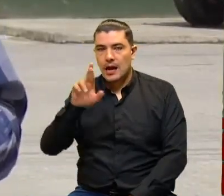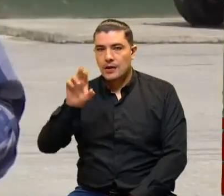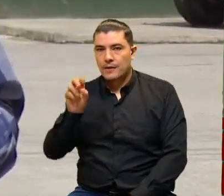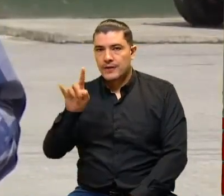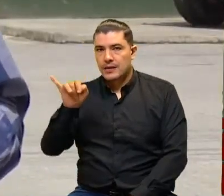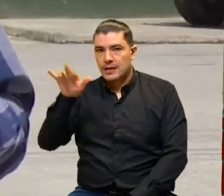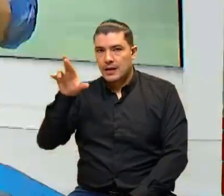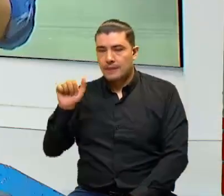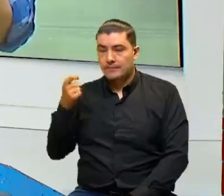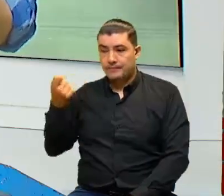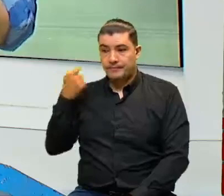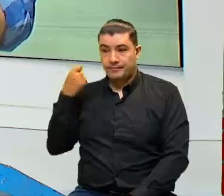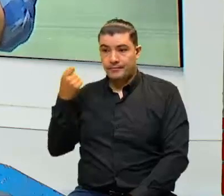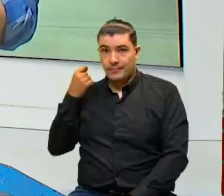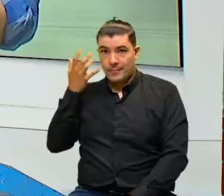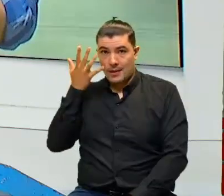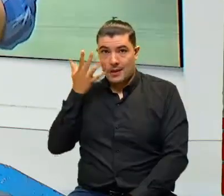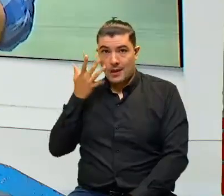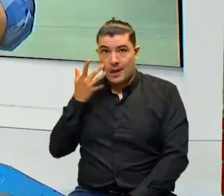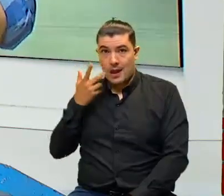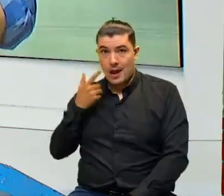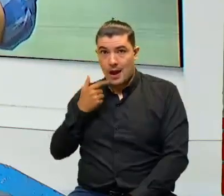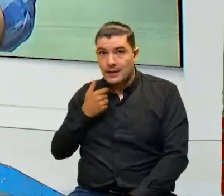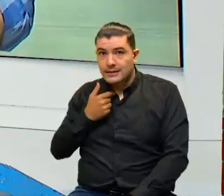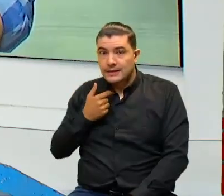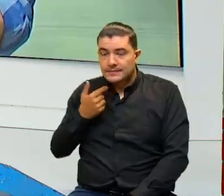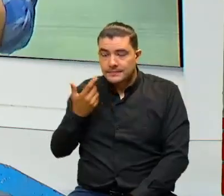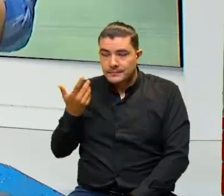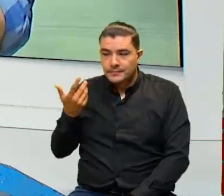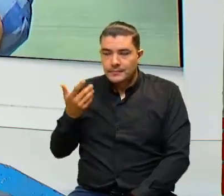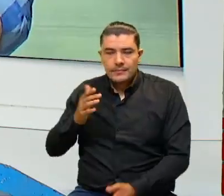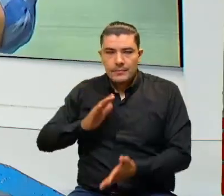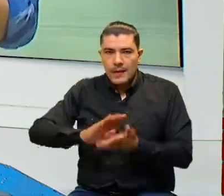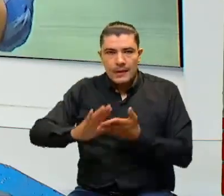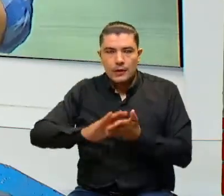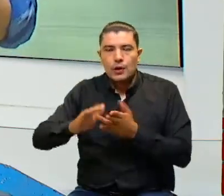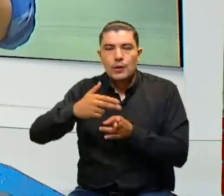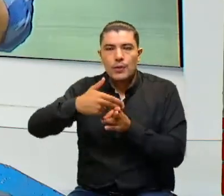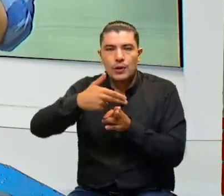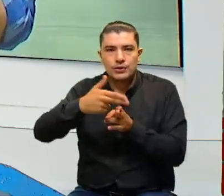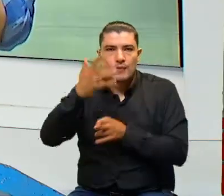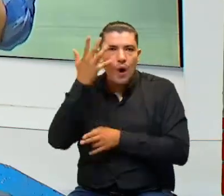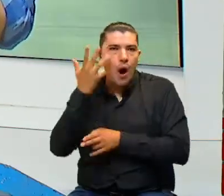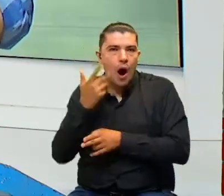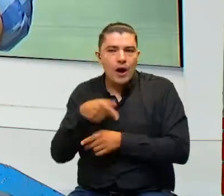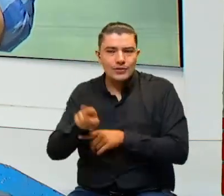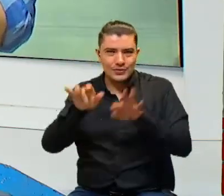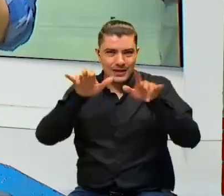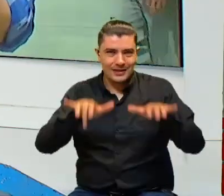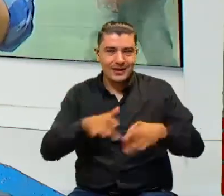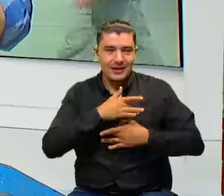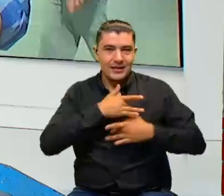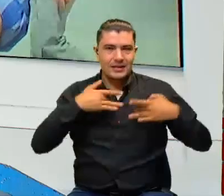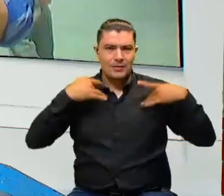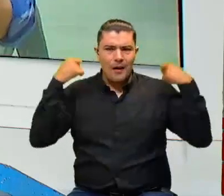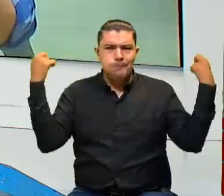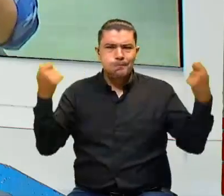y Departamental iniciarán una campaña con el propósito de eliminar los criaderos y evitar la proliferación